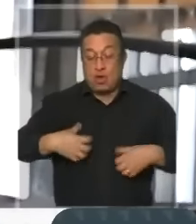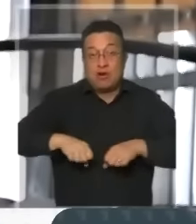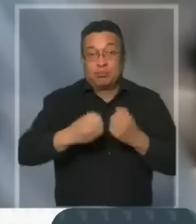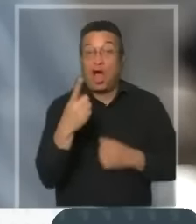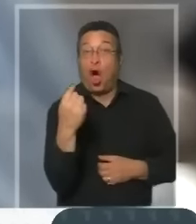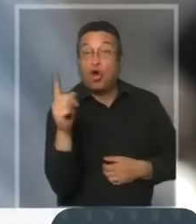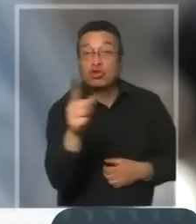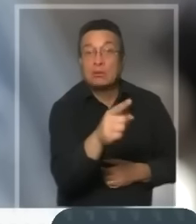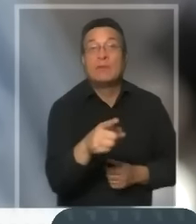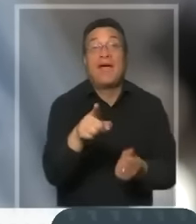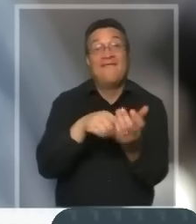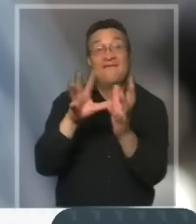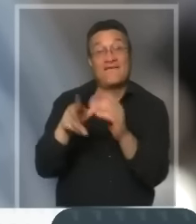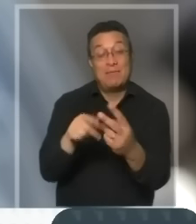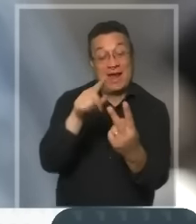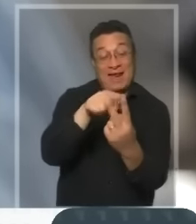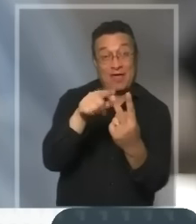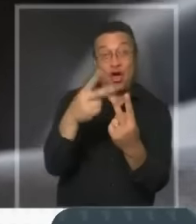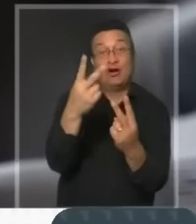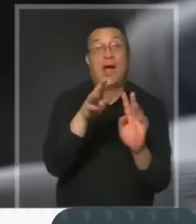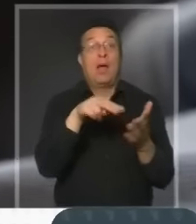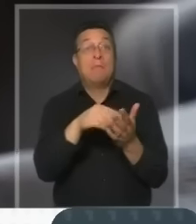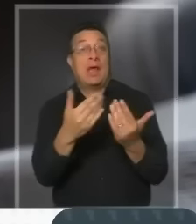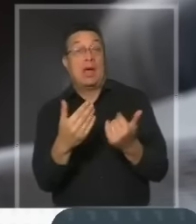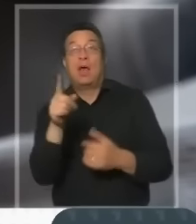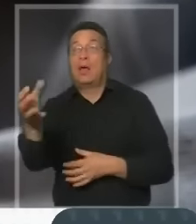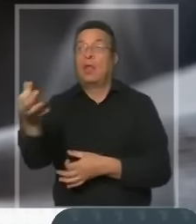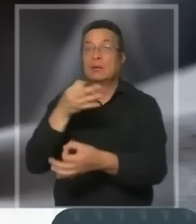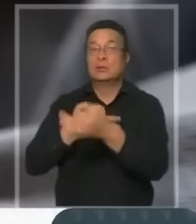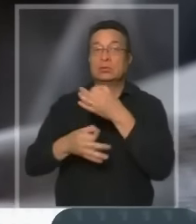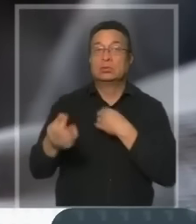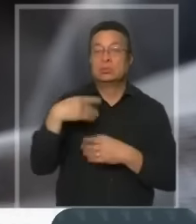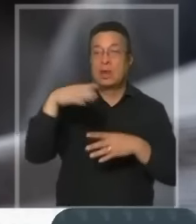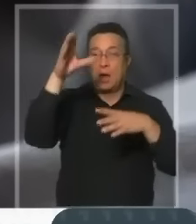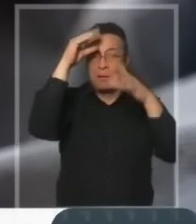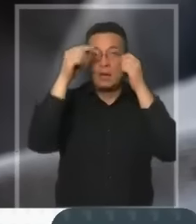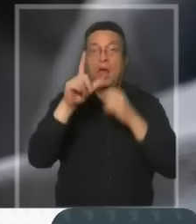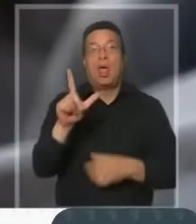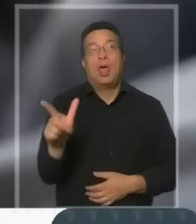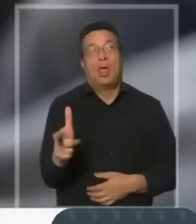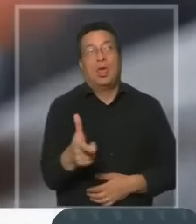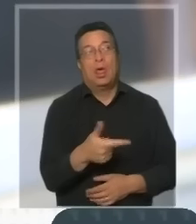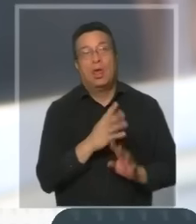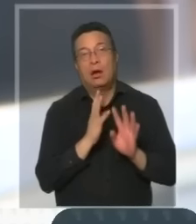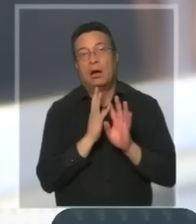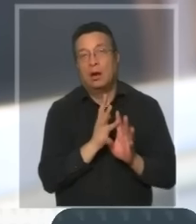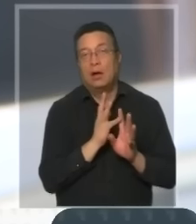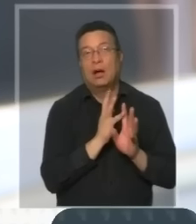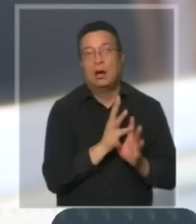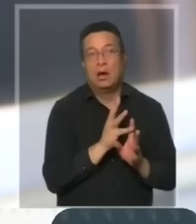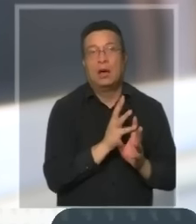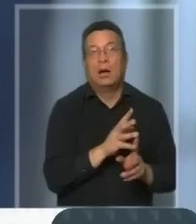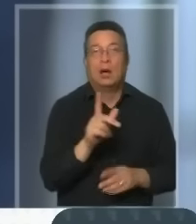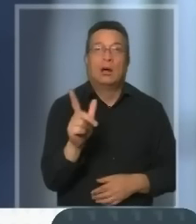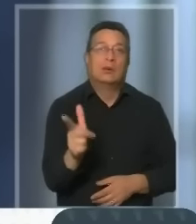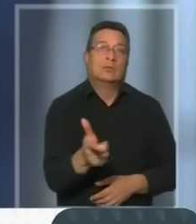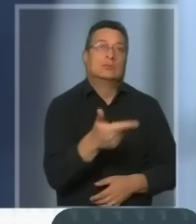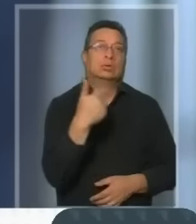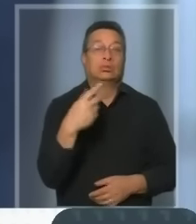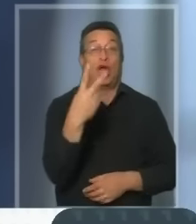Conversamos con familiares de 2 de estos pacientes. Comentan su experiencia por el lento proceso de atención de ambos. Los 2